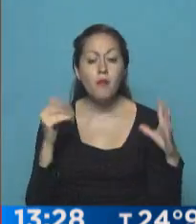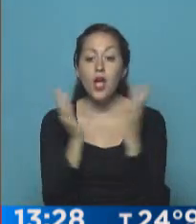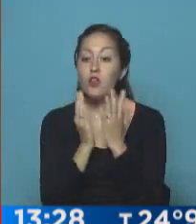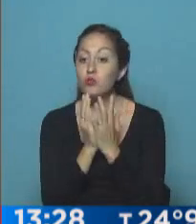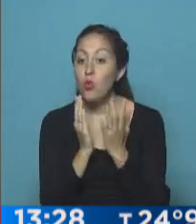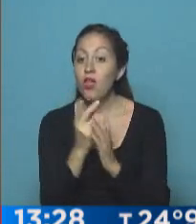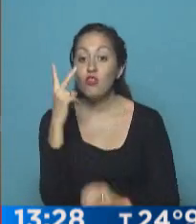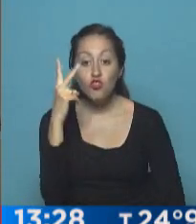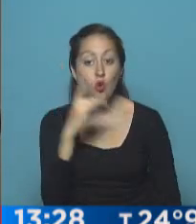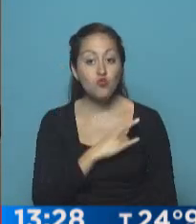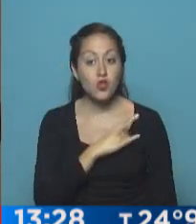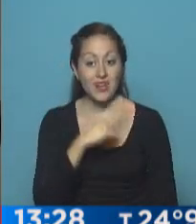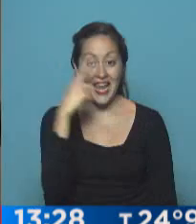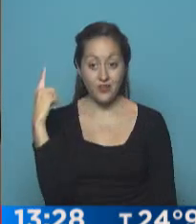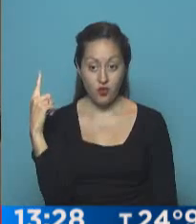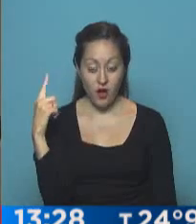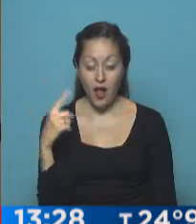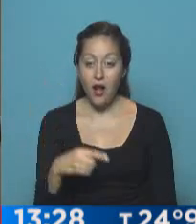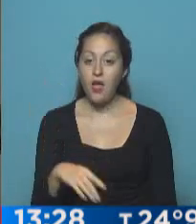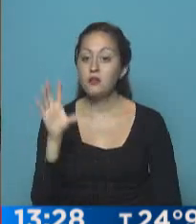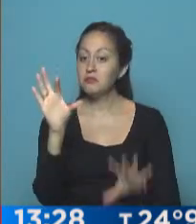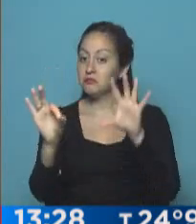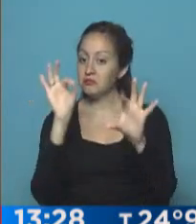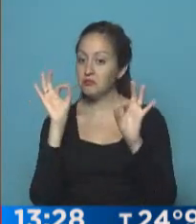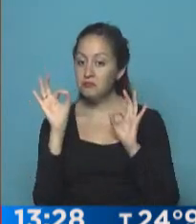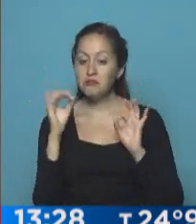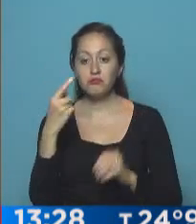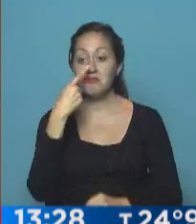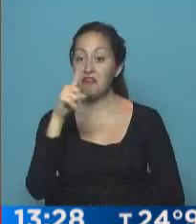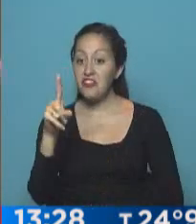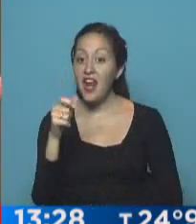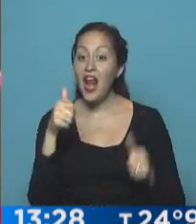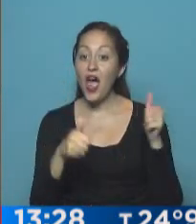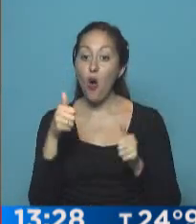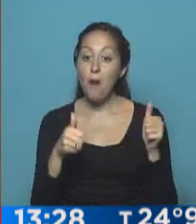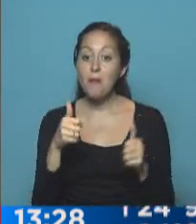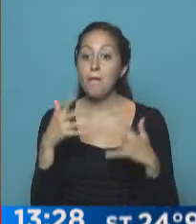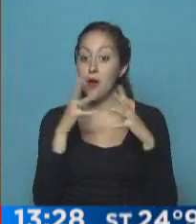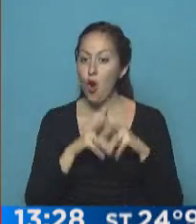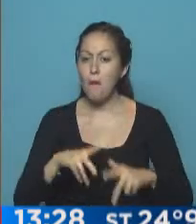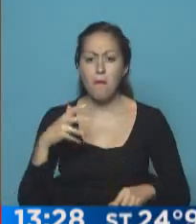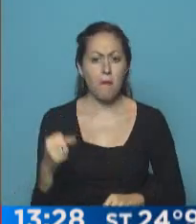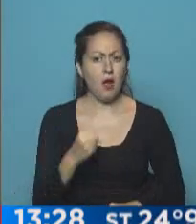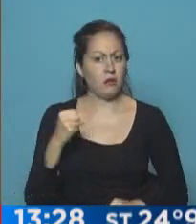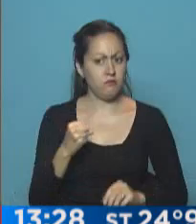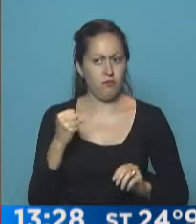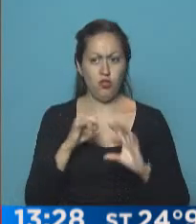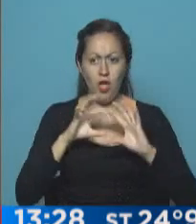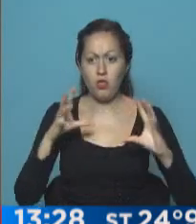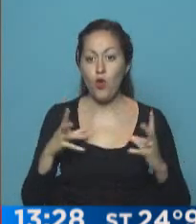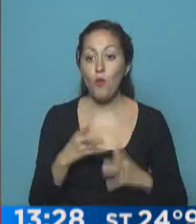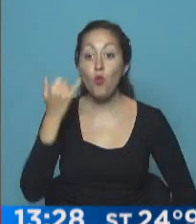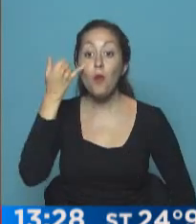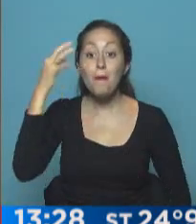de dos universidades nacionales y fueron seleccionados llegaron a la final de la competencia de programación más importante del mundo será en